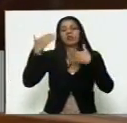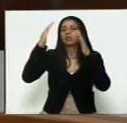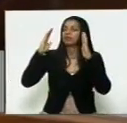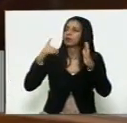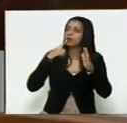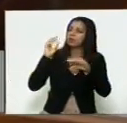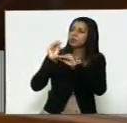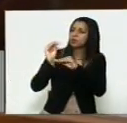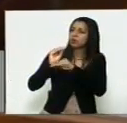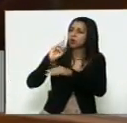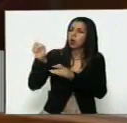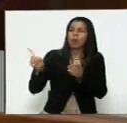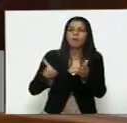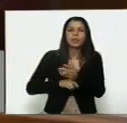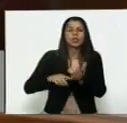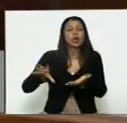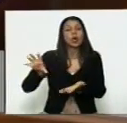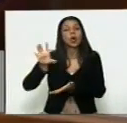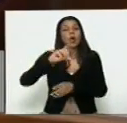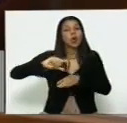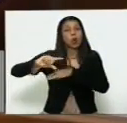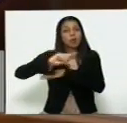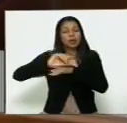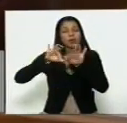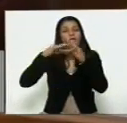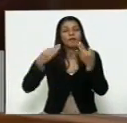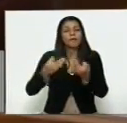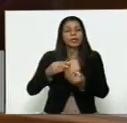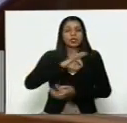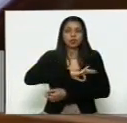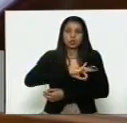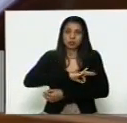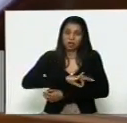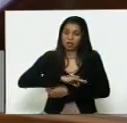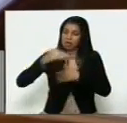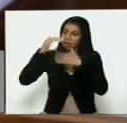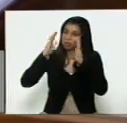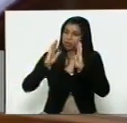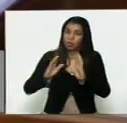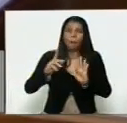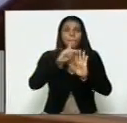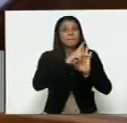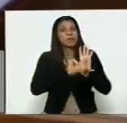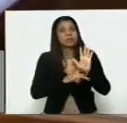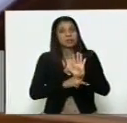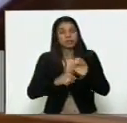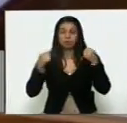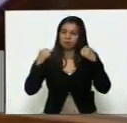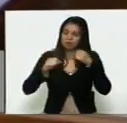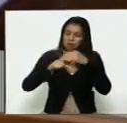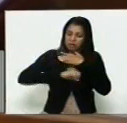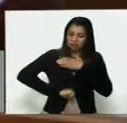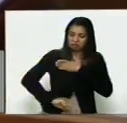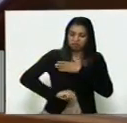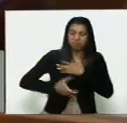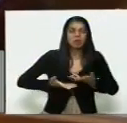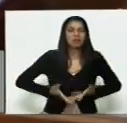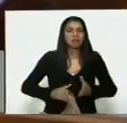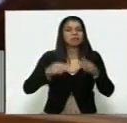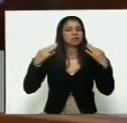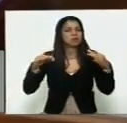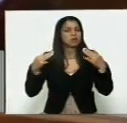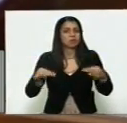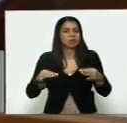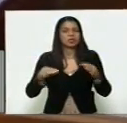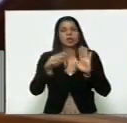y protección integral del Estado, las familias y la sociedad. Los principios que regulan el parto y el nacimiento humanizado